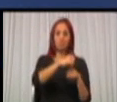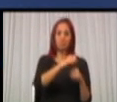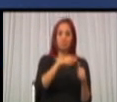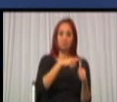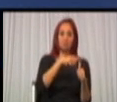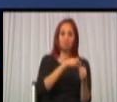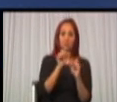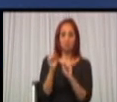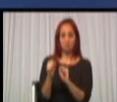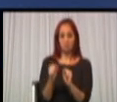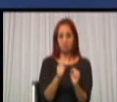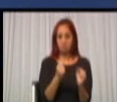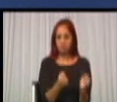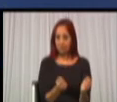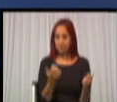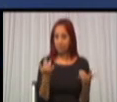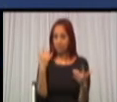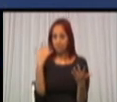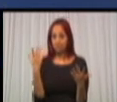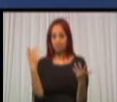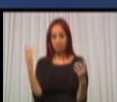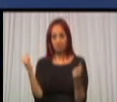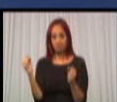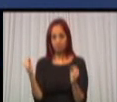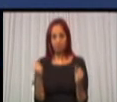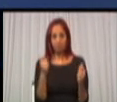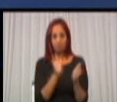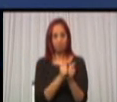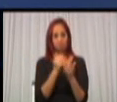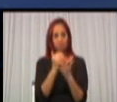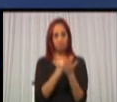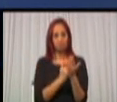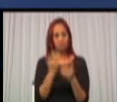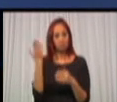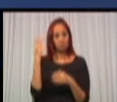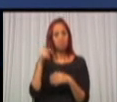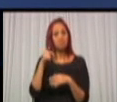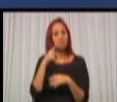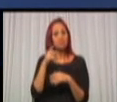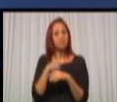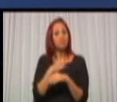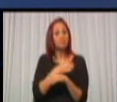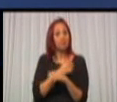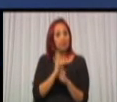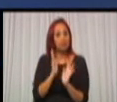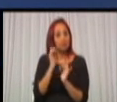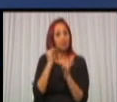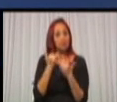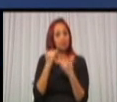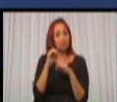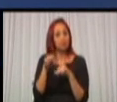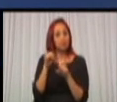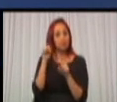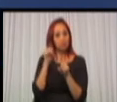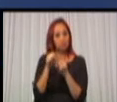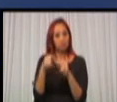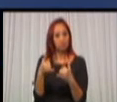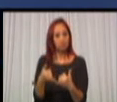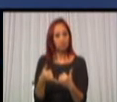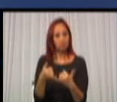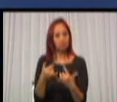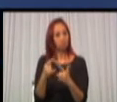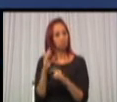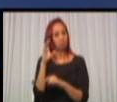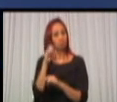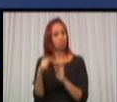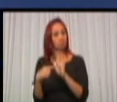municipalidades. Para una municipalidad con los recursos, como usted lo dijo anteriormente, estar en una posición actual denota